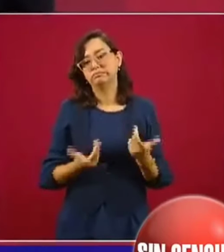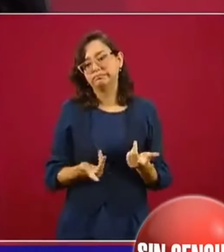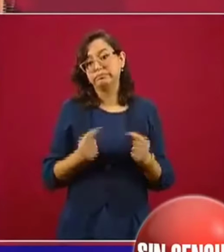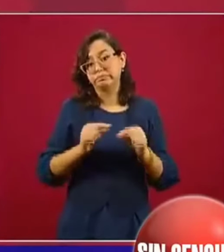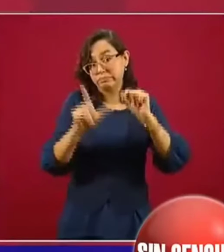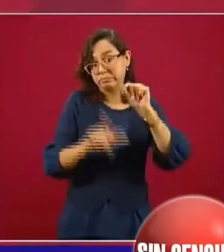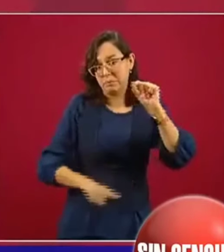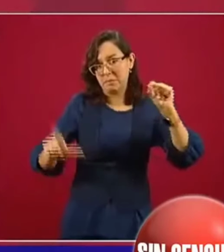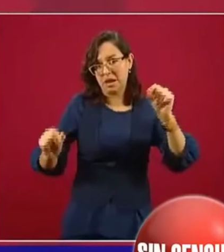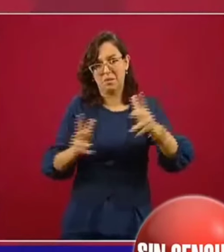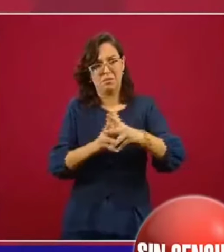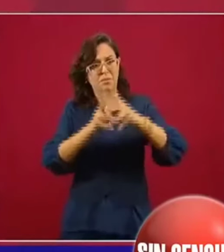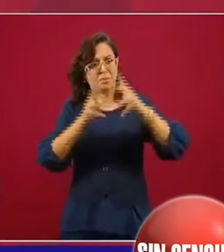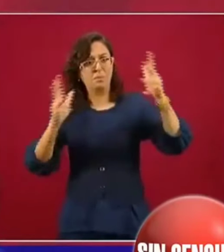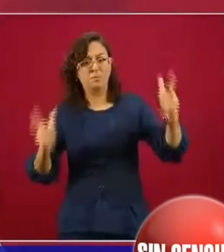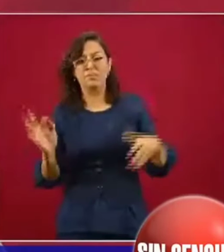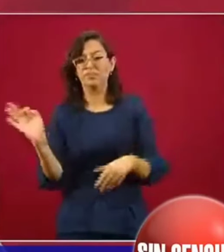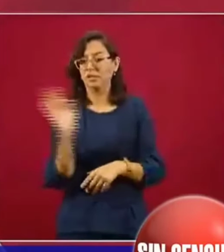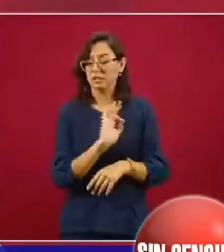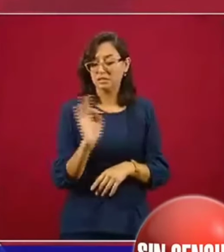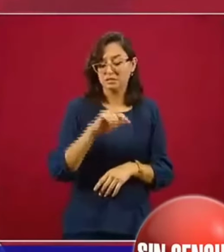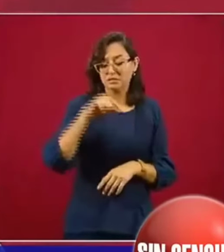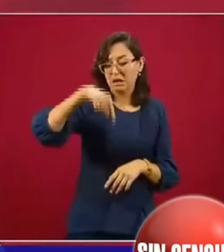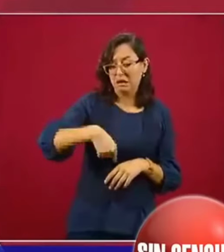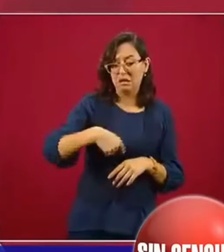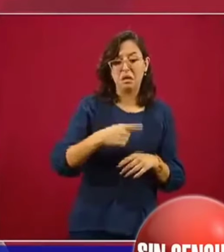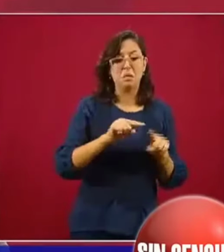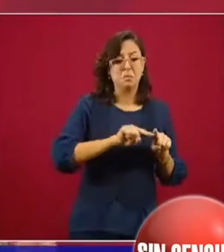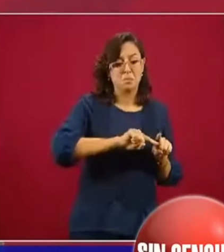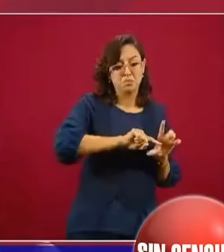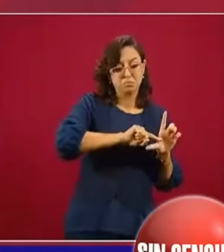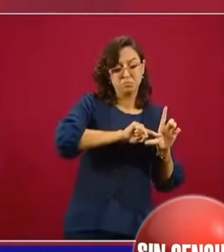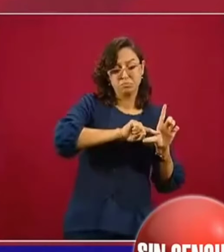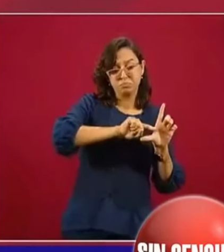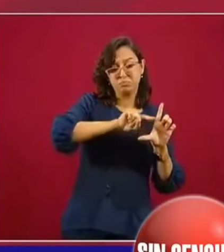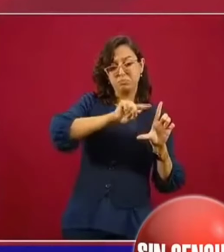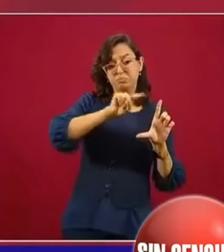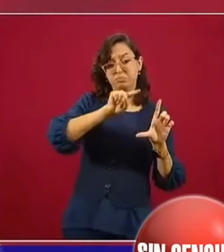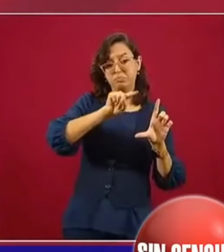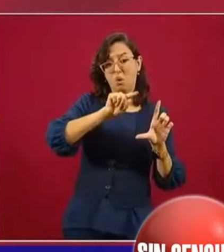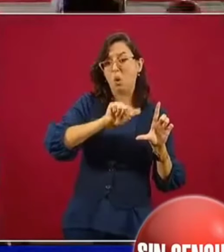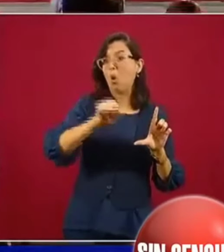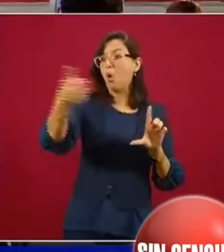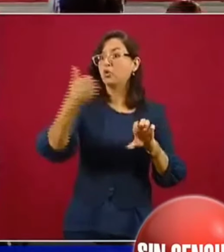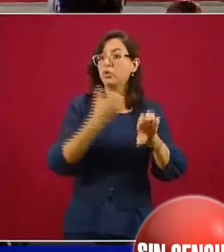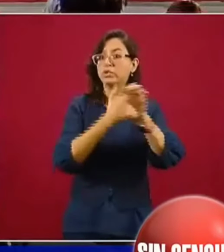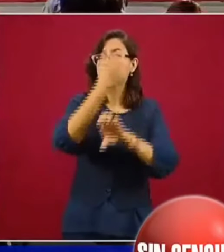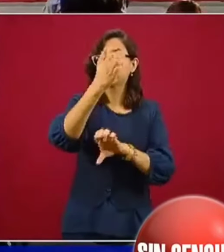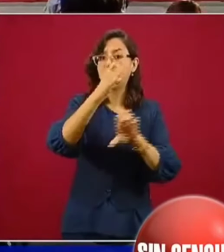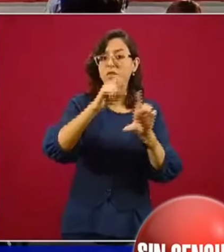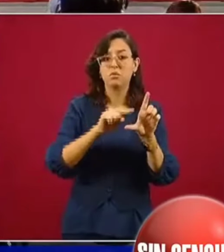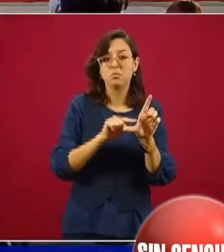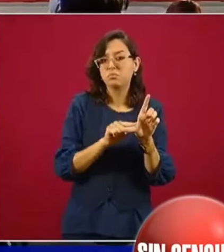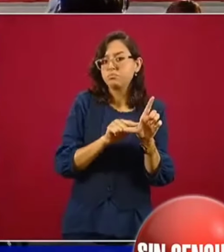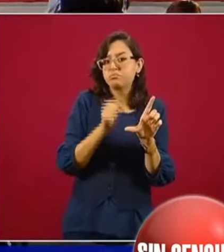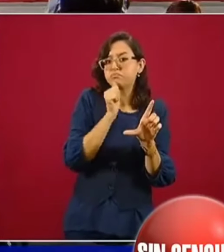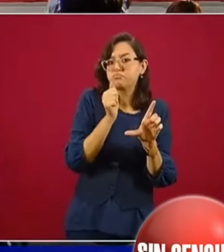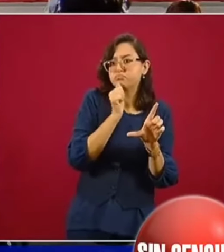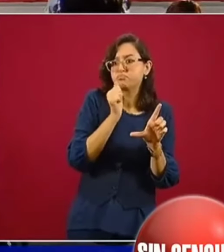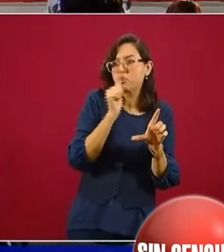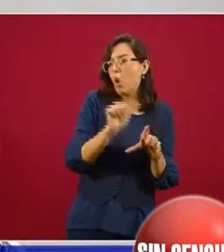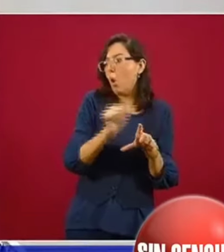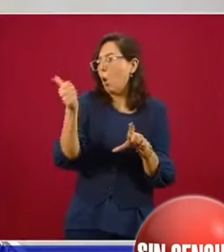ascendente, mientras que en otra está plana y en otra está bajando. Es el caso de México. Entonces,